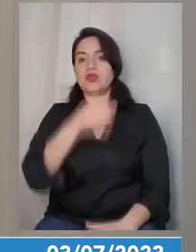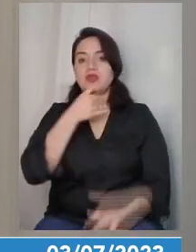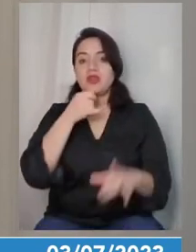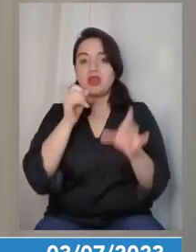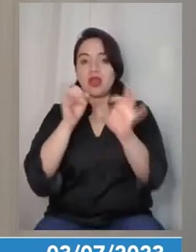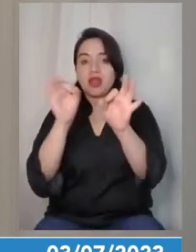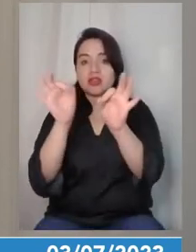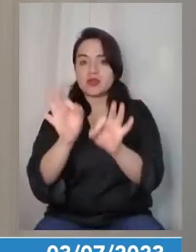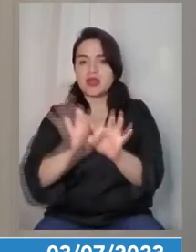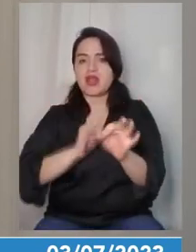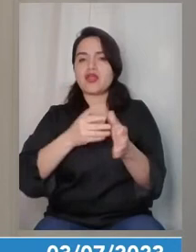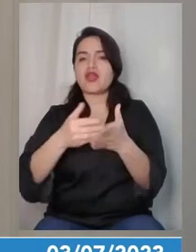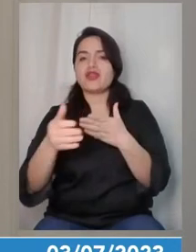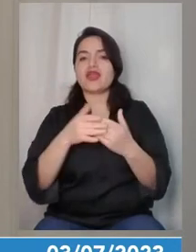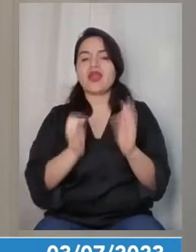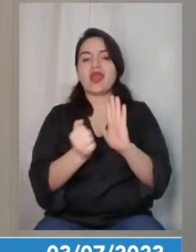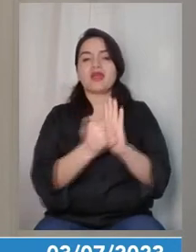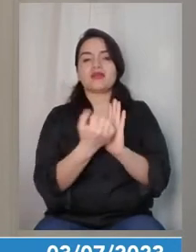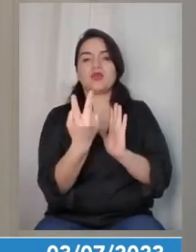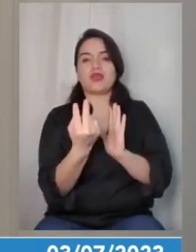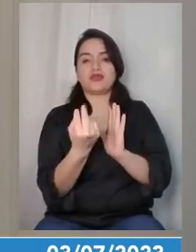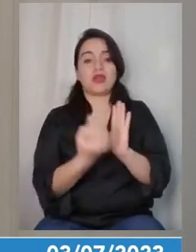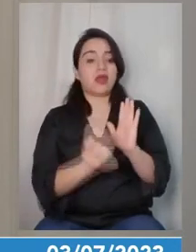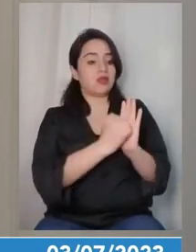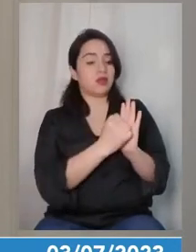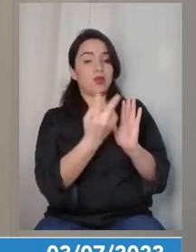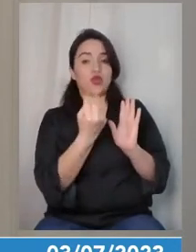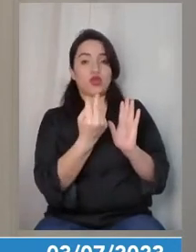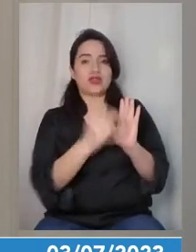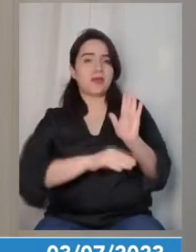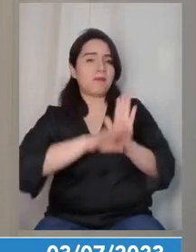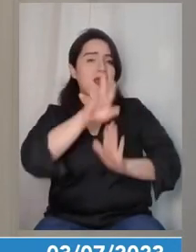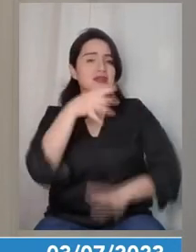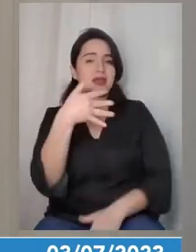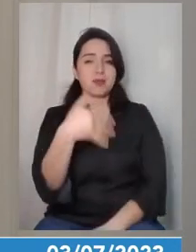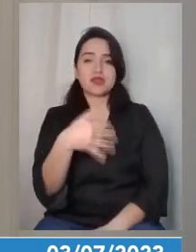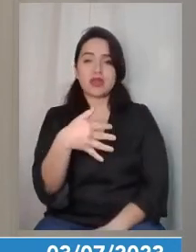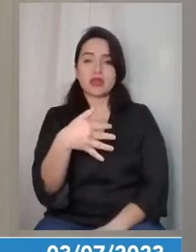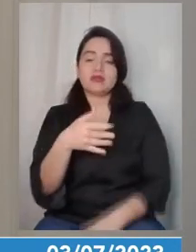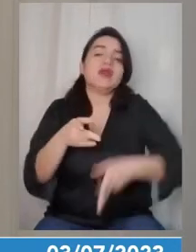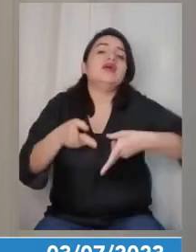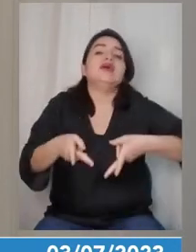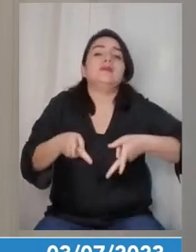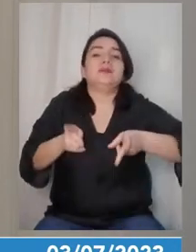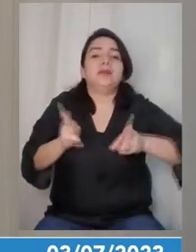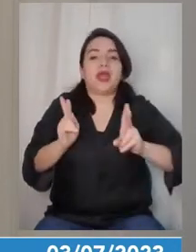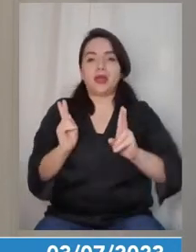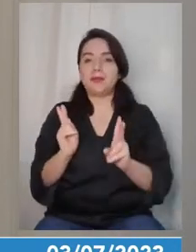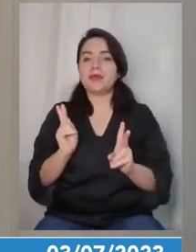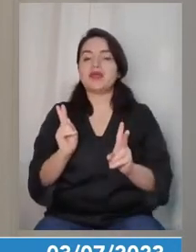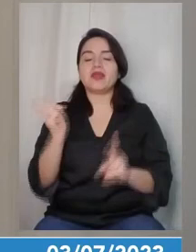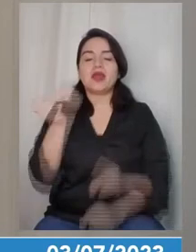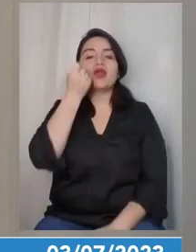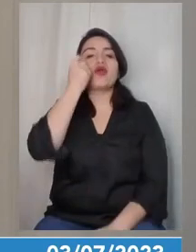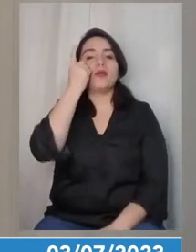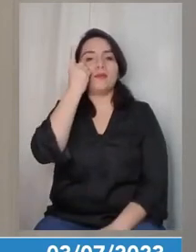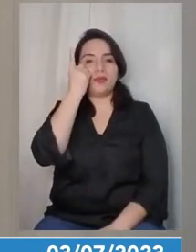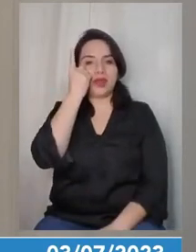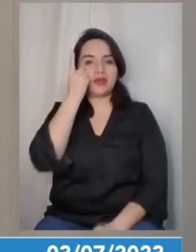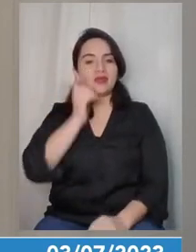artículo 12 va a ser el que va a irradiar y el que va a permitir, ¿no es cierto?, interpretar el texto